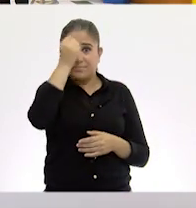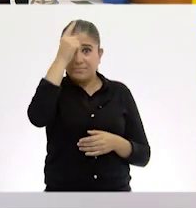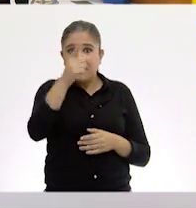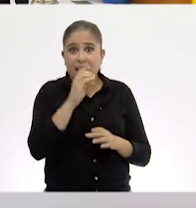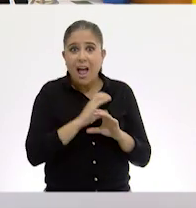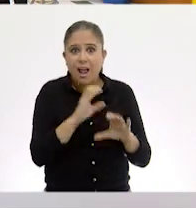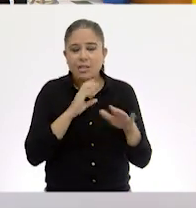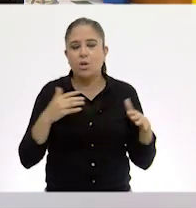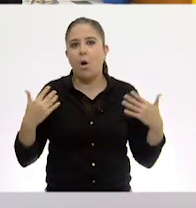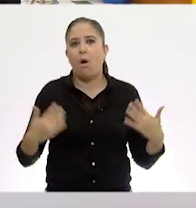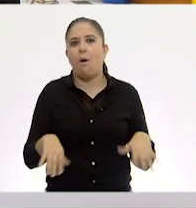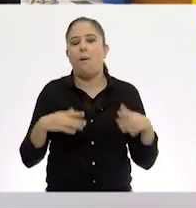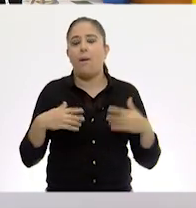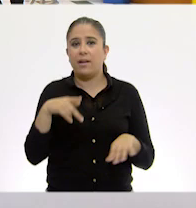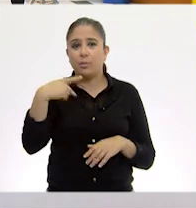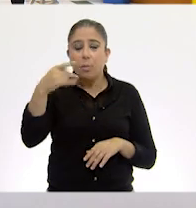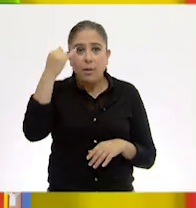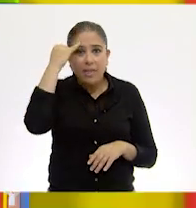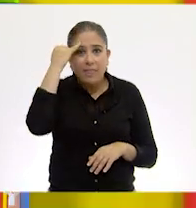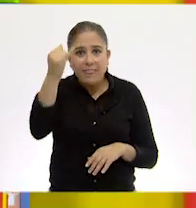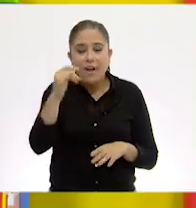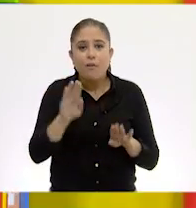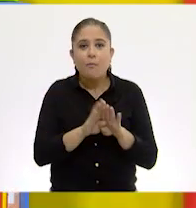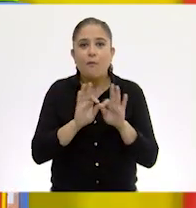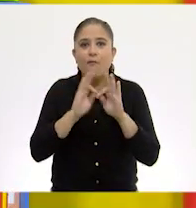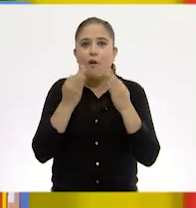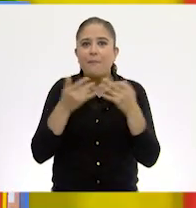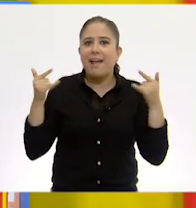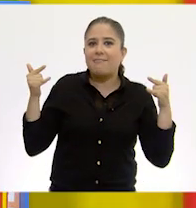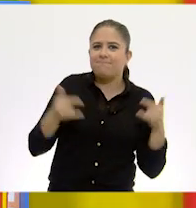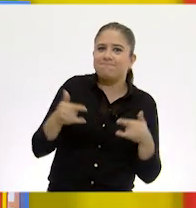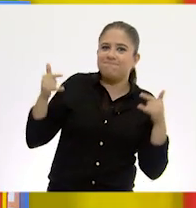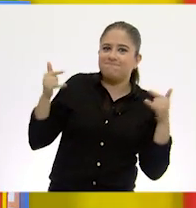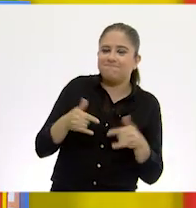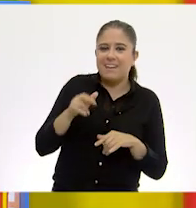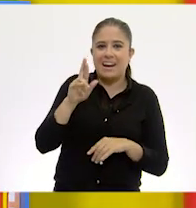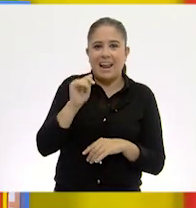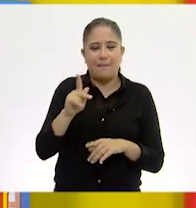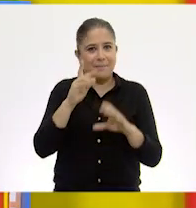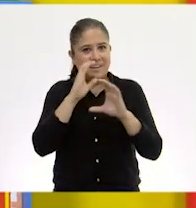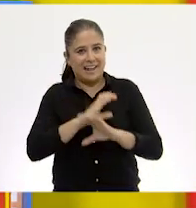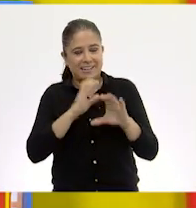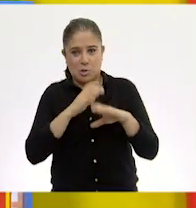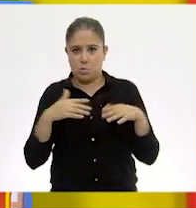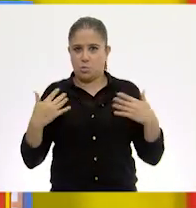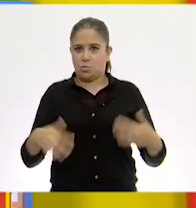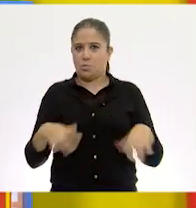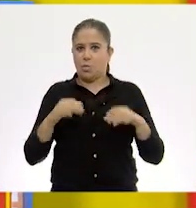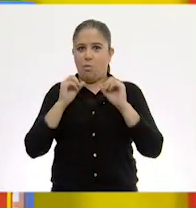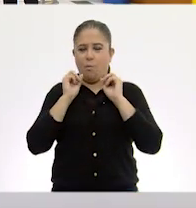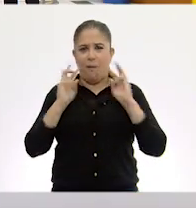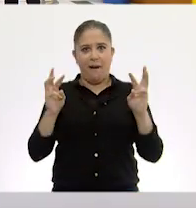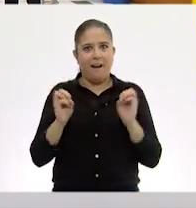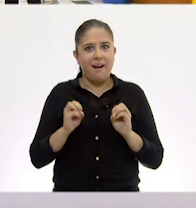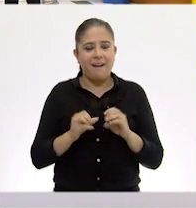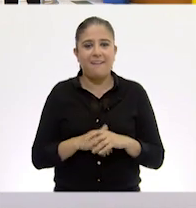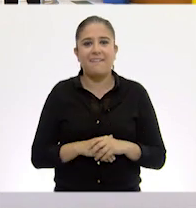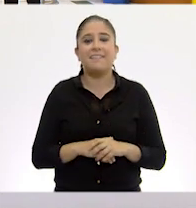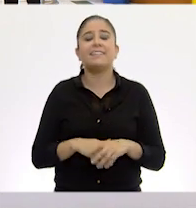esas ideas y nos las cuentas en forma de rap. Forma de rap, sí. Con ritmo. ¡Wow! Con ritmo. ¿Qué te impulsó